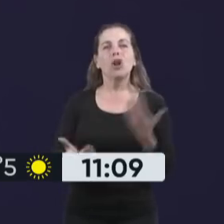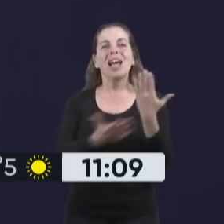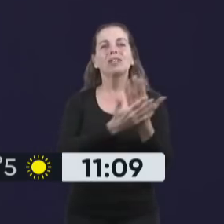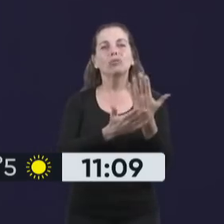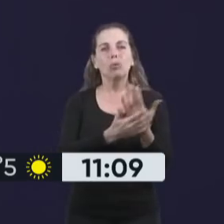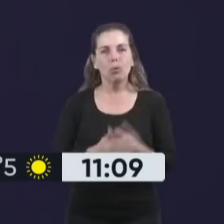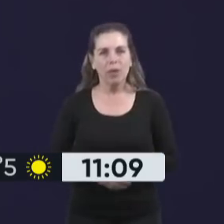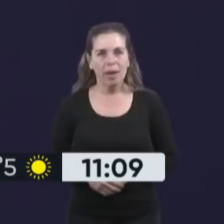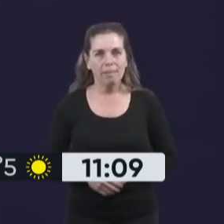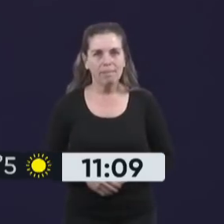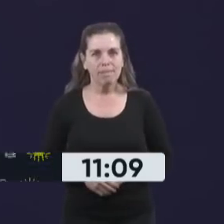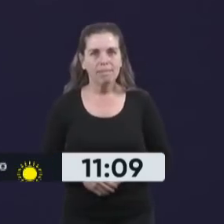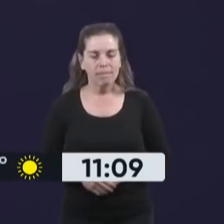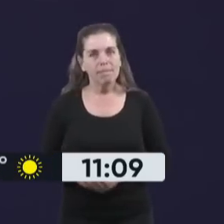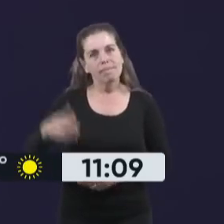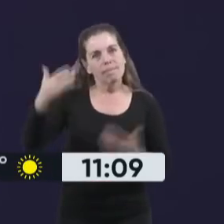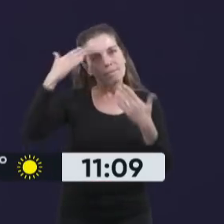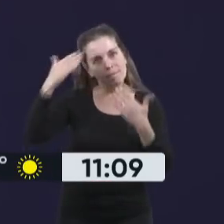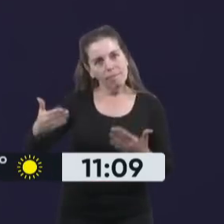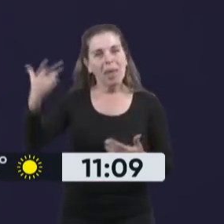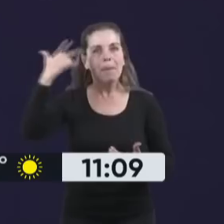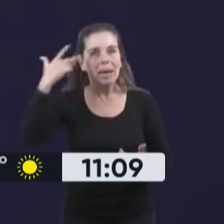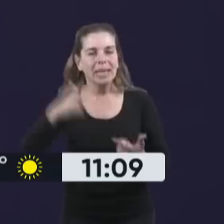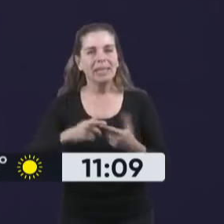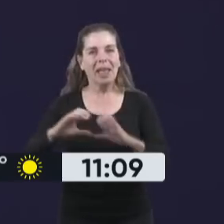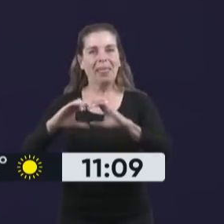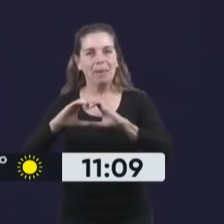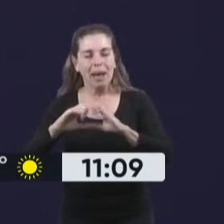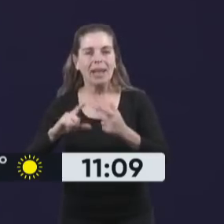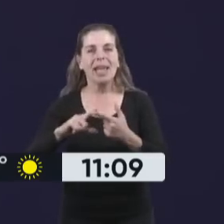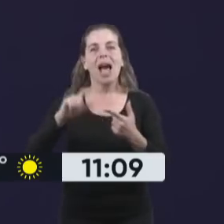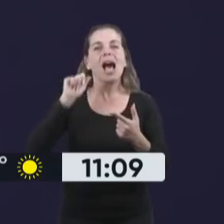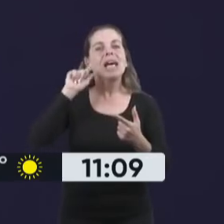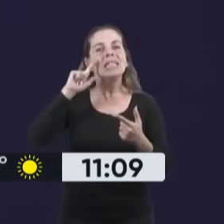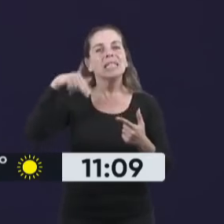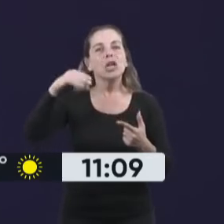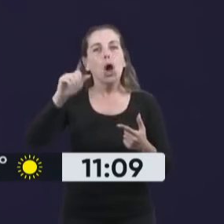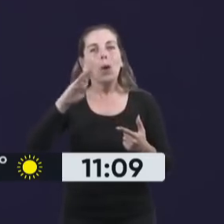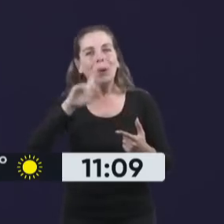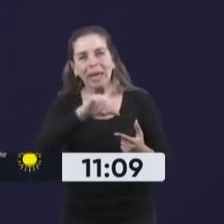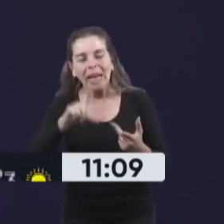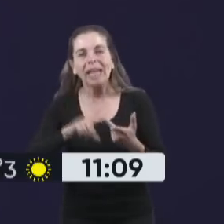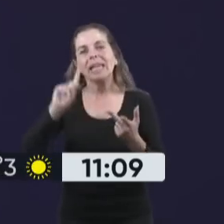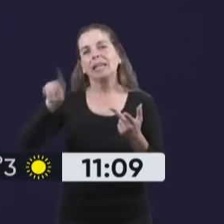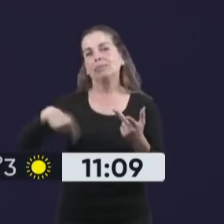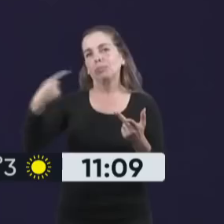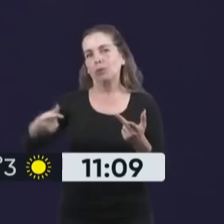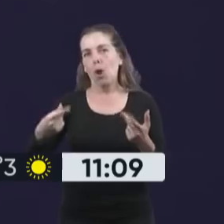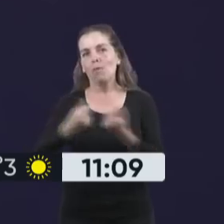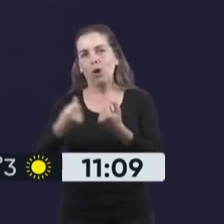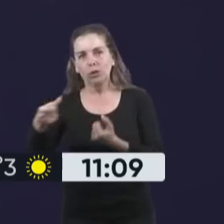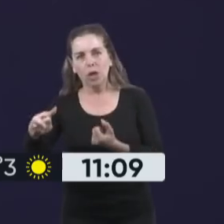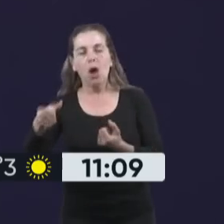Saludar a Lionel Messi, a Ángel Di María, a Emanuel Ginóbili, a Sergio Maravilla Martínez y a